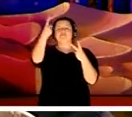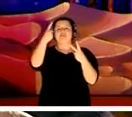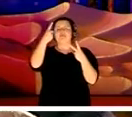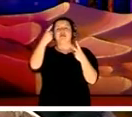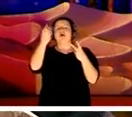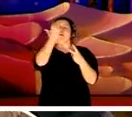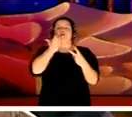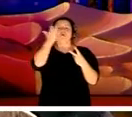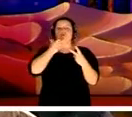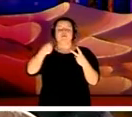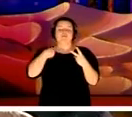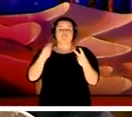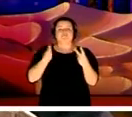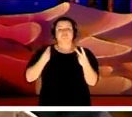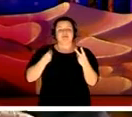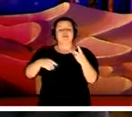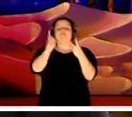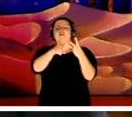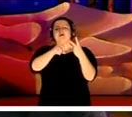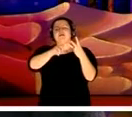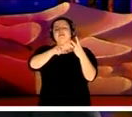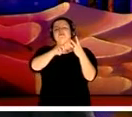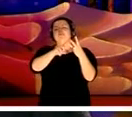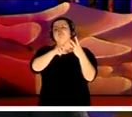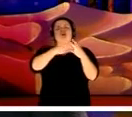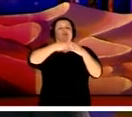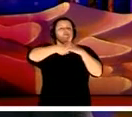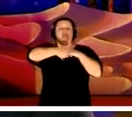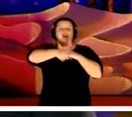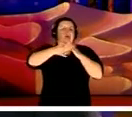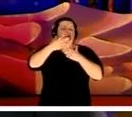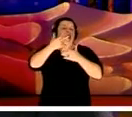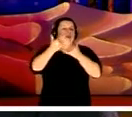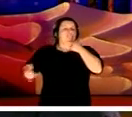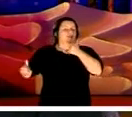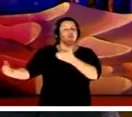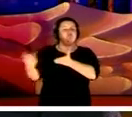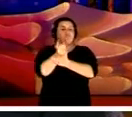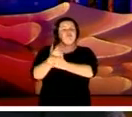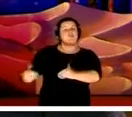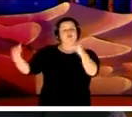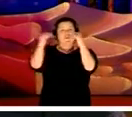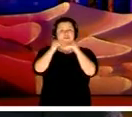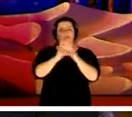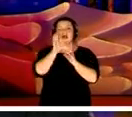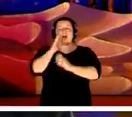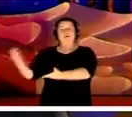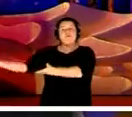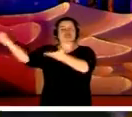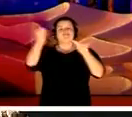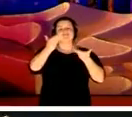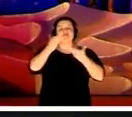el fondo somos iguales. Desde Carrizal recibimos a la murga Los Legañosos.